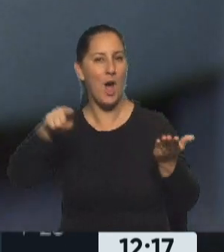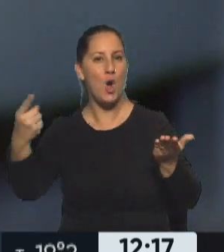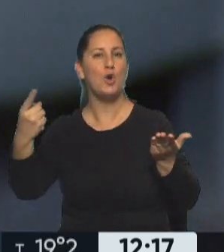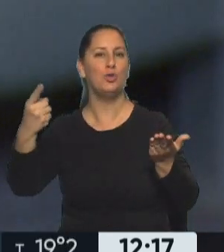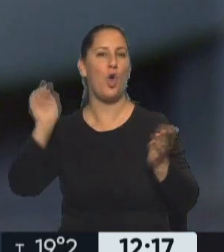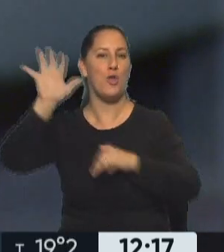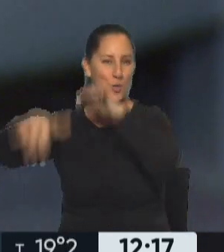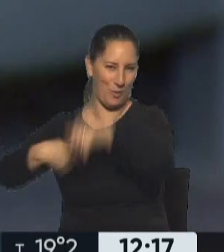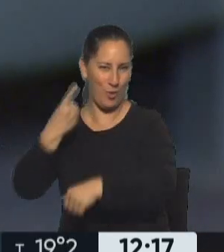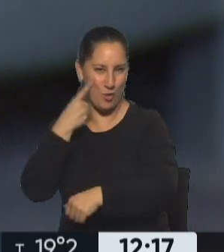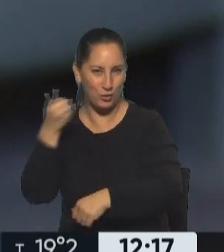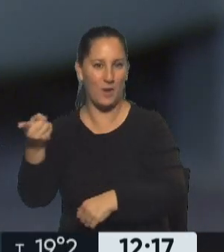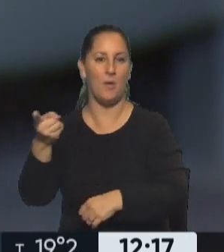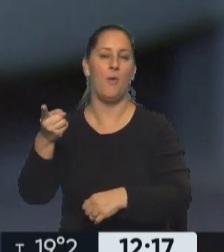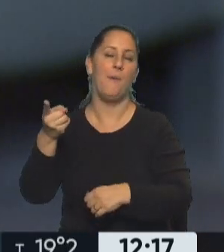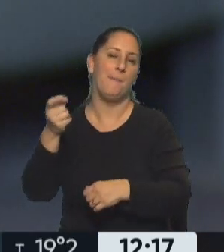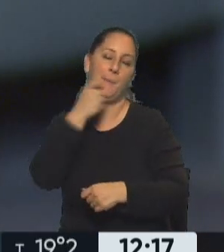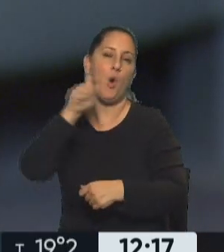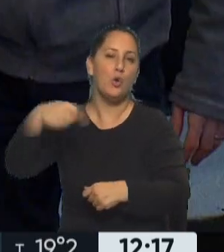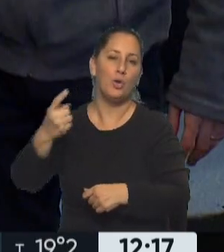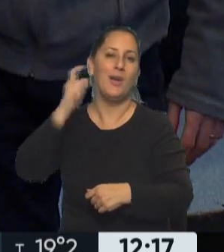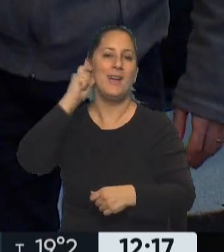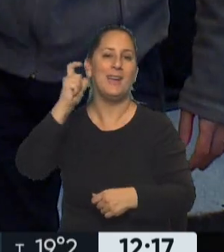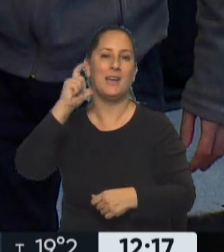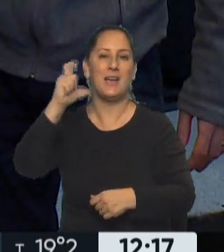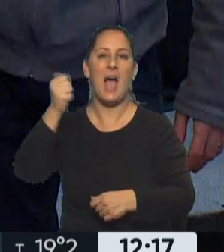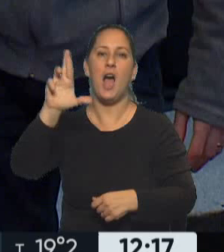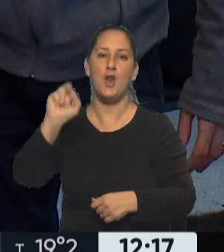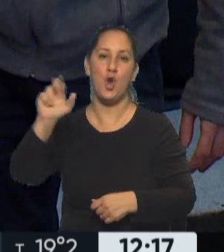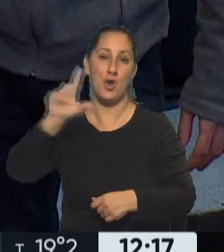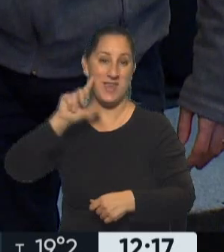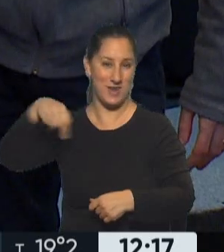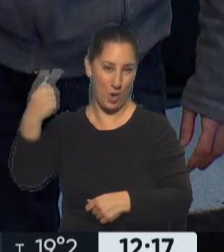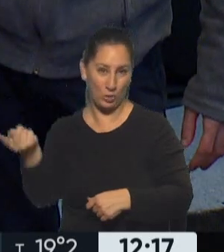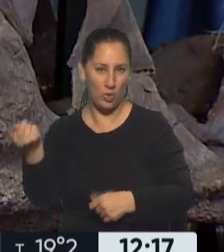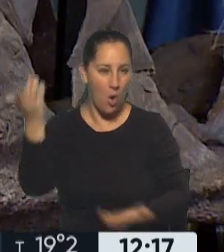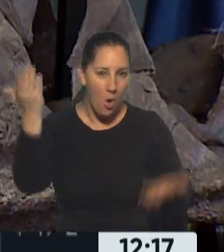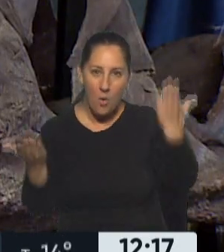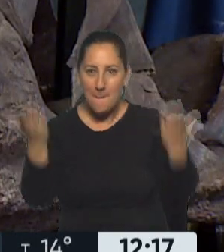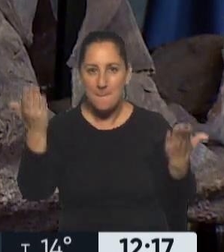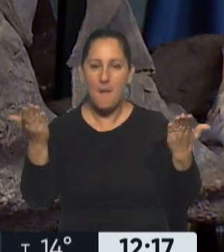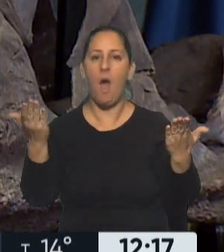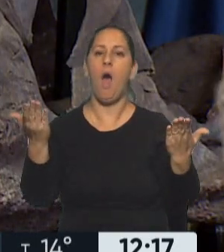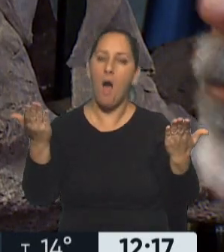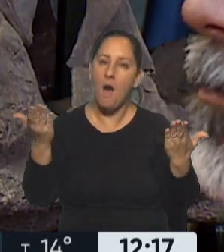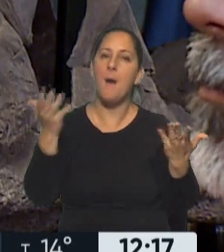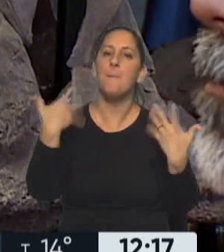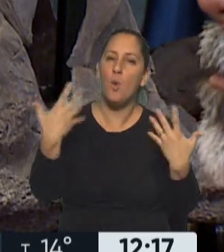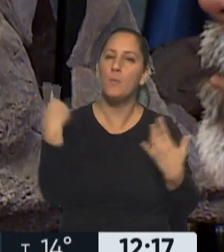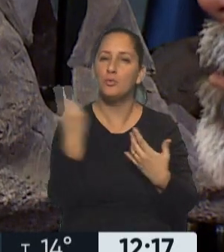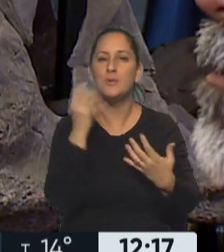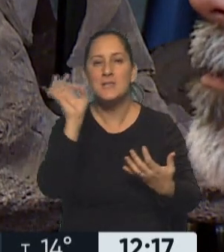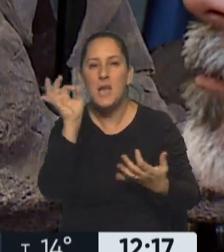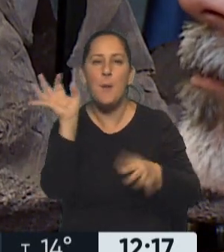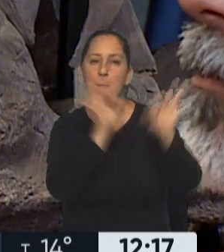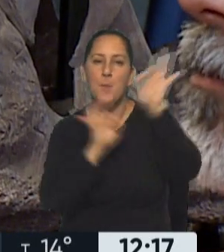como por ejemplo el un pariente cercano y giganotosaurus carolinii y de esa forma podemos estimar éste